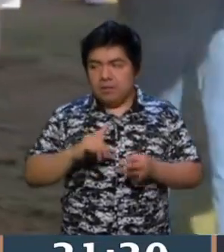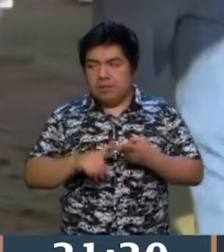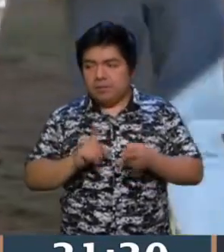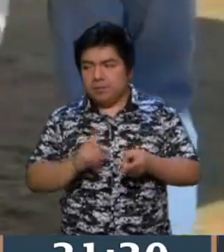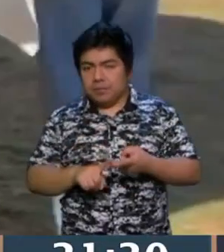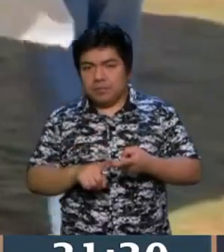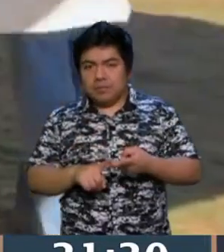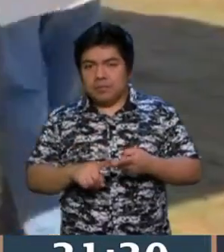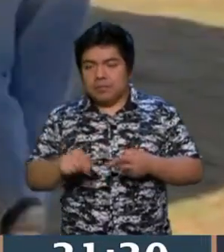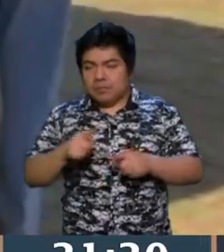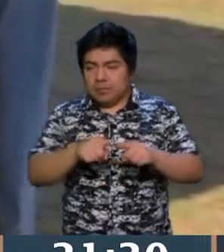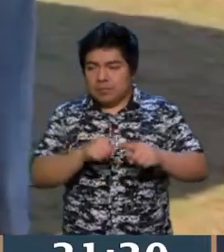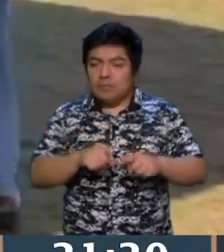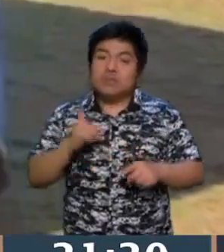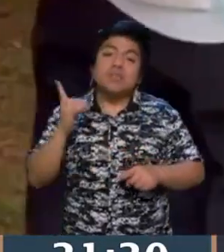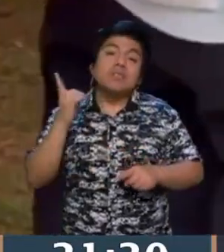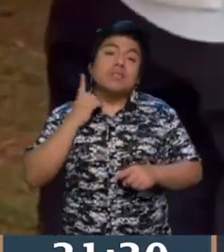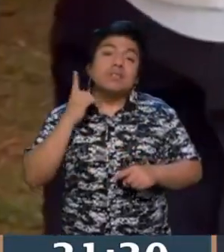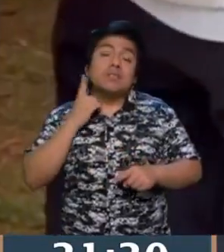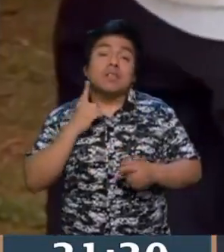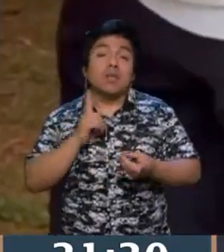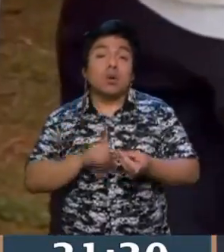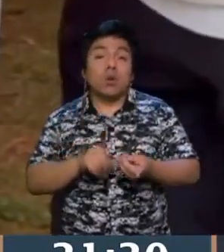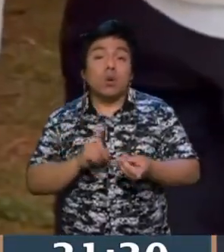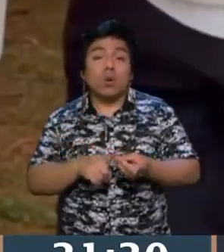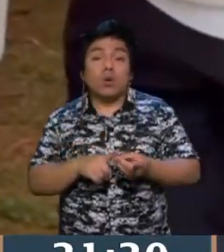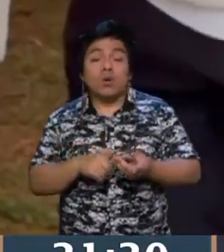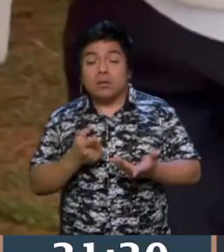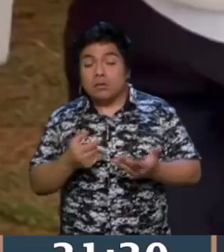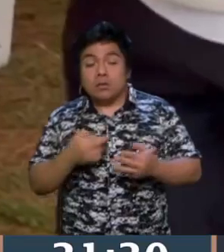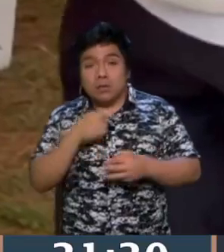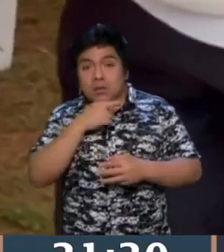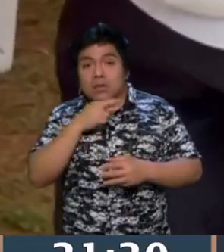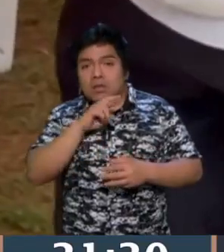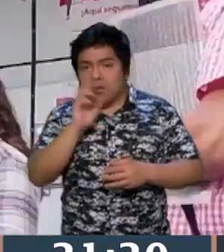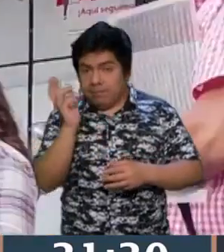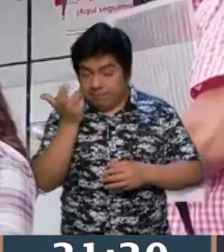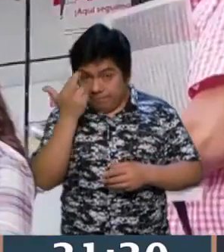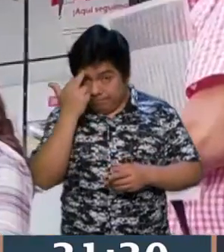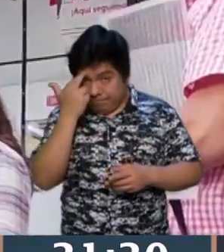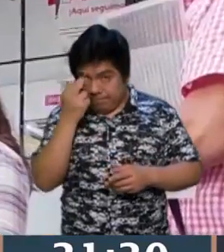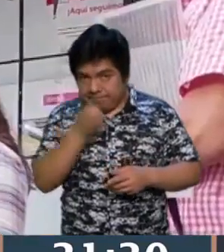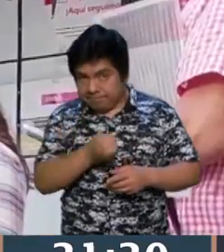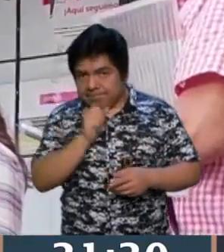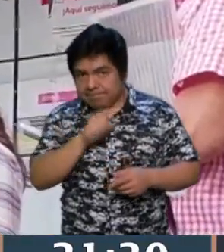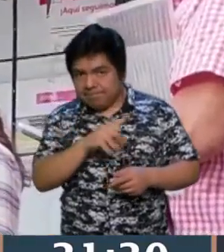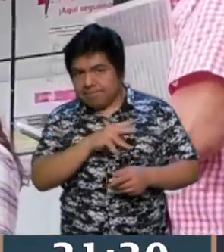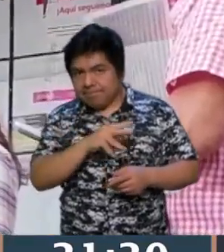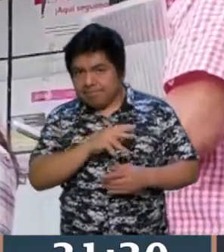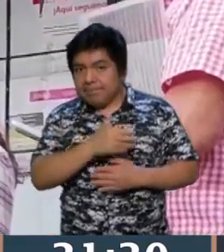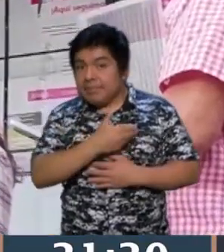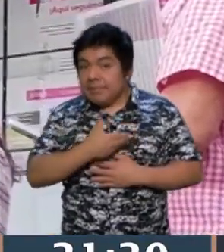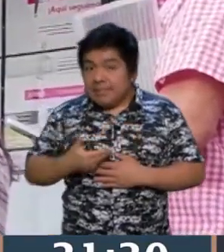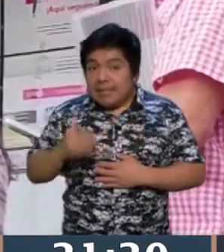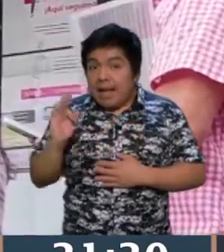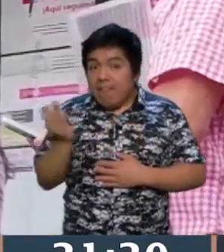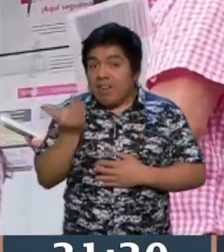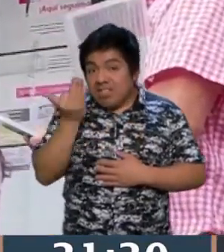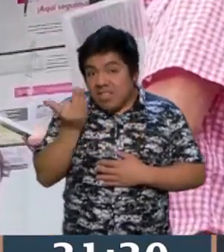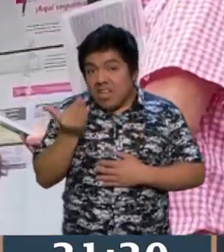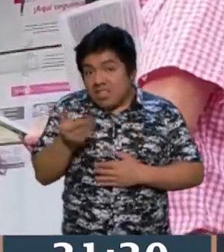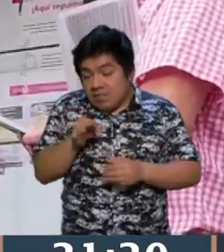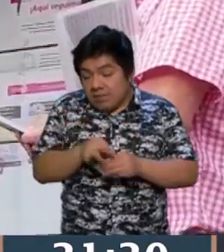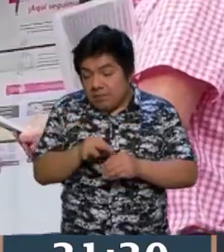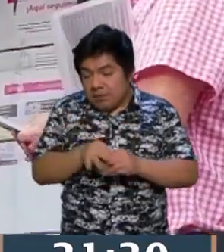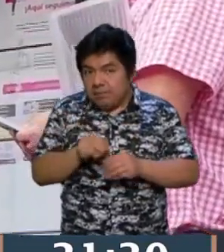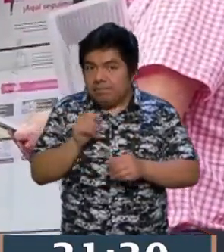y de las diputaciones se llevan a cabo en uno en otro, pero acordémonos que también ese día hay elecciones de carácter federal, es decir, también